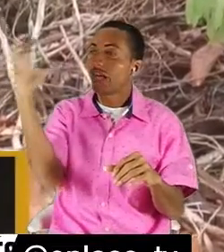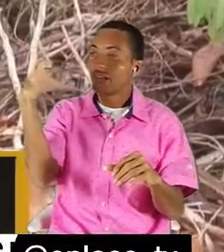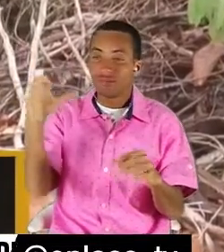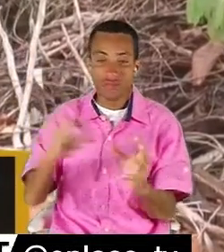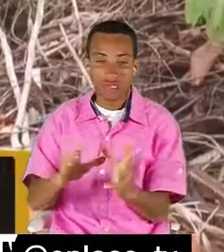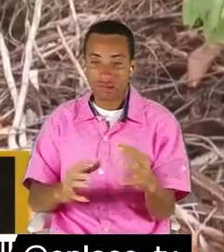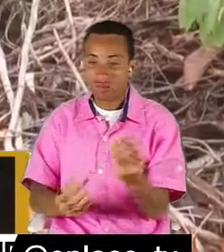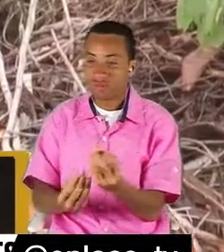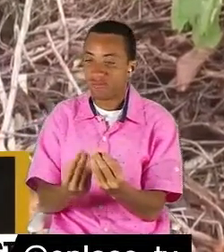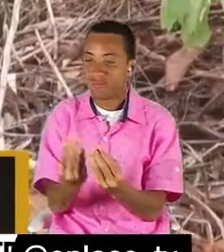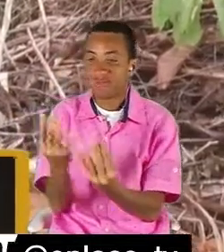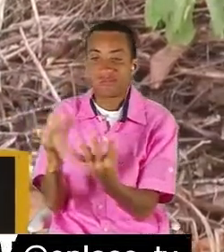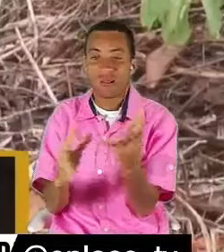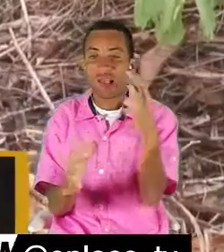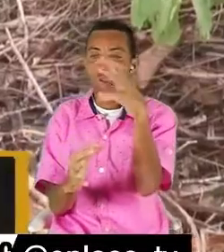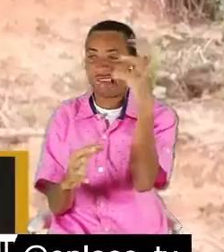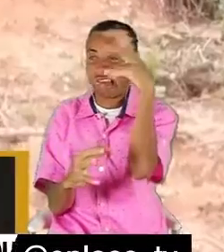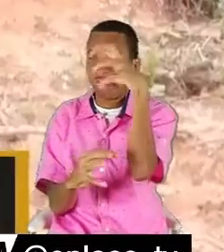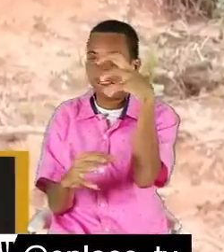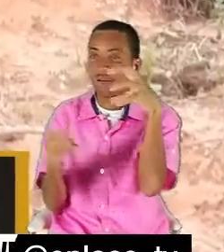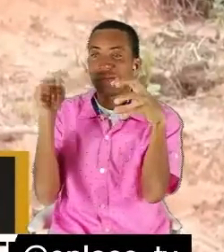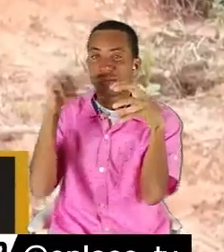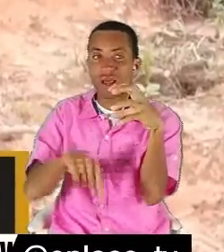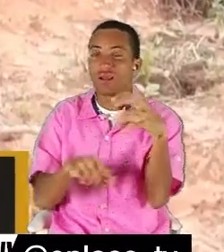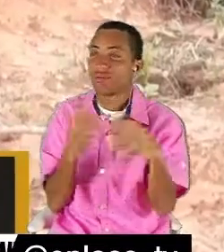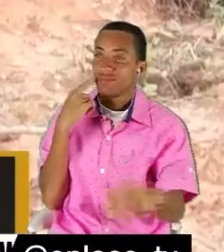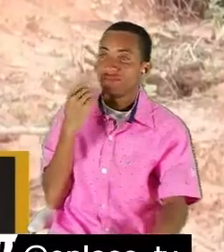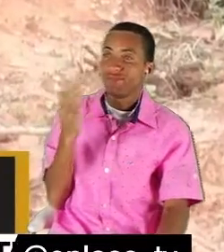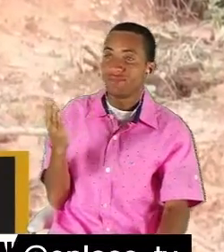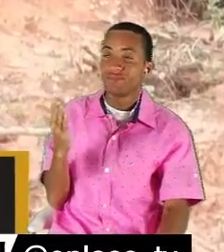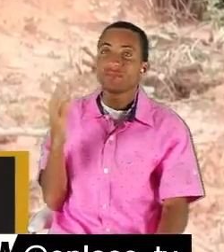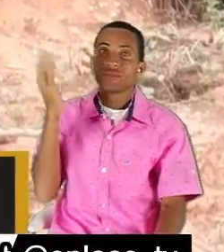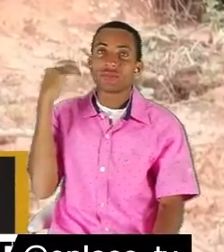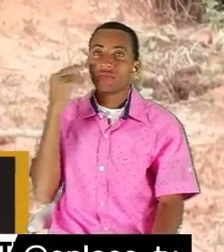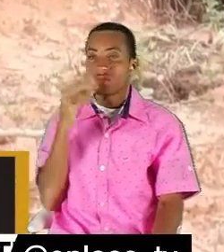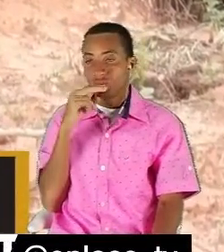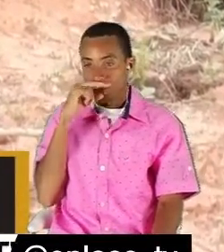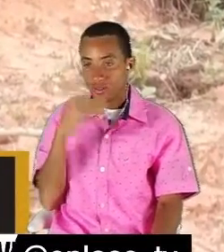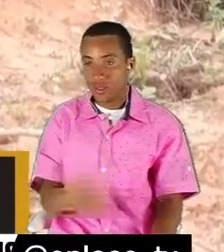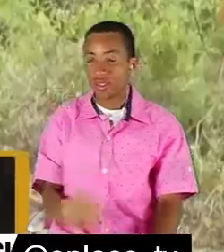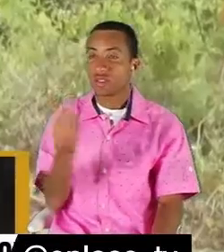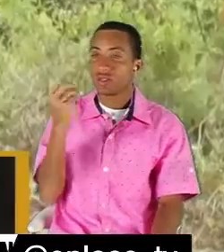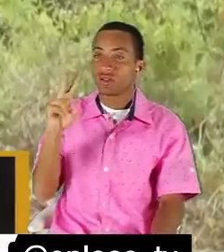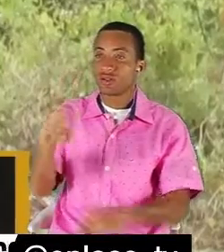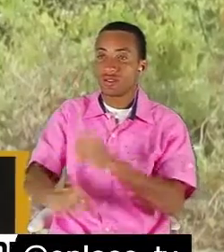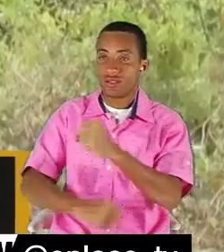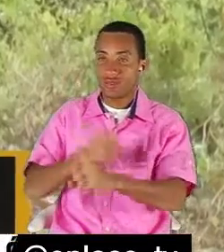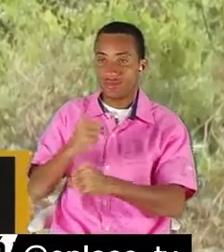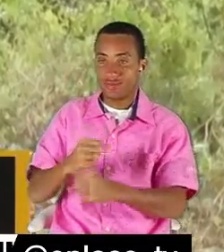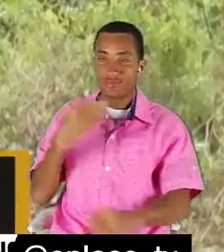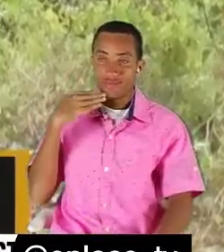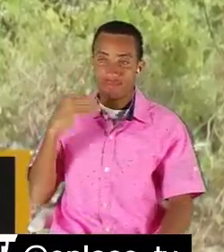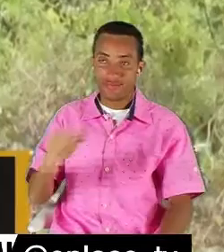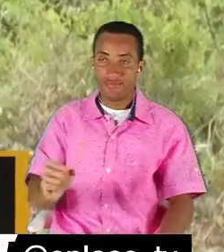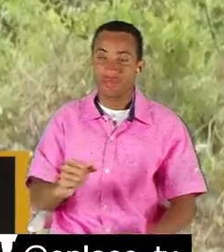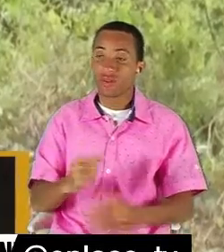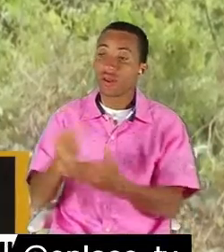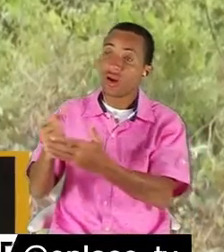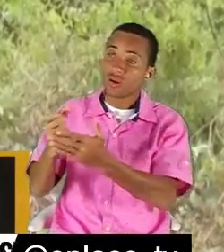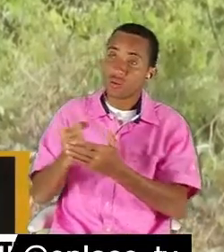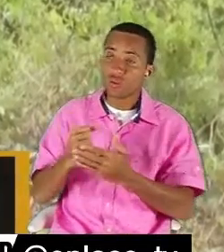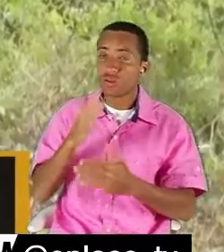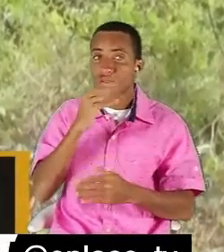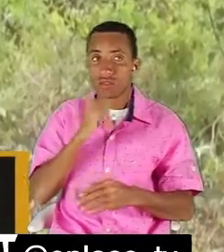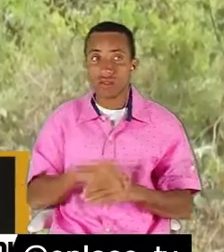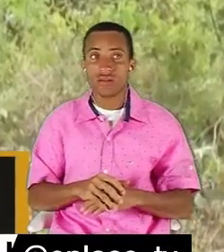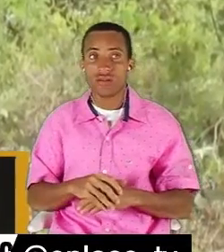estos. El último ocurrido hace 8 meses con una niña de 12 años de edad. Aquí nunca ha venido una ayuda, nadie nos quiere. Nosotros no estamos pidiendo